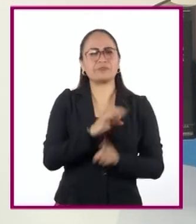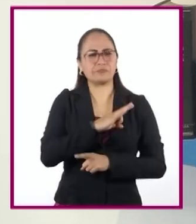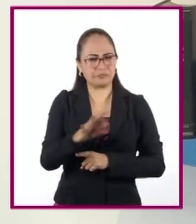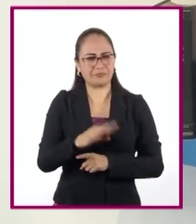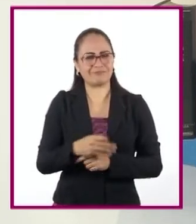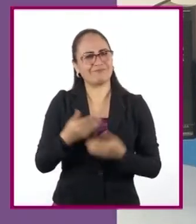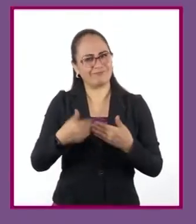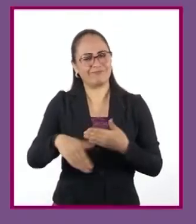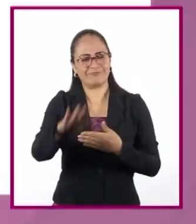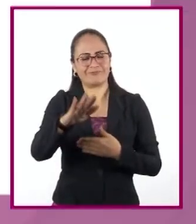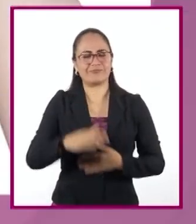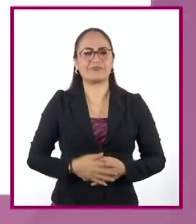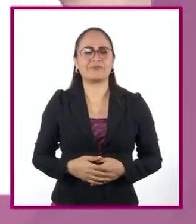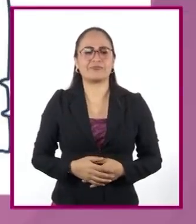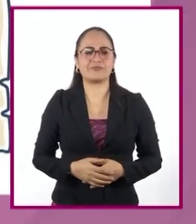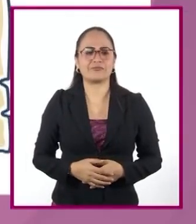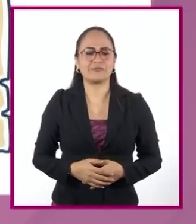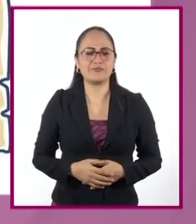¡Adelante!